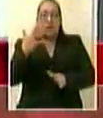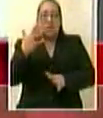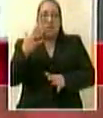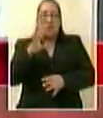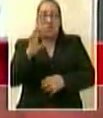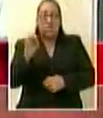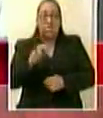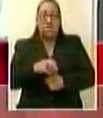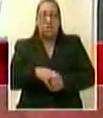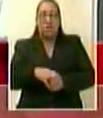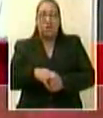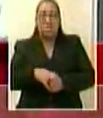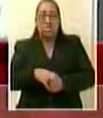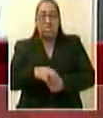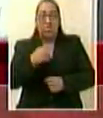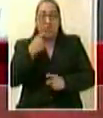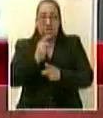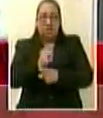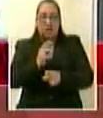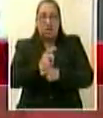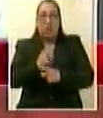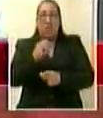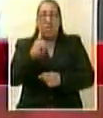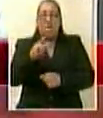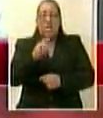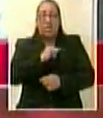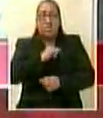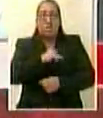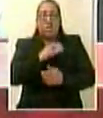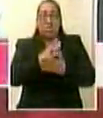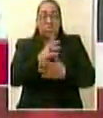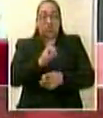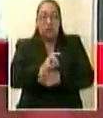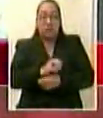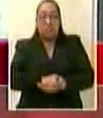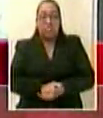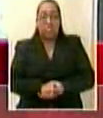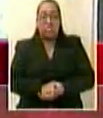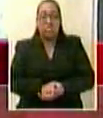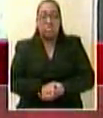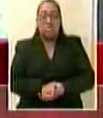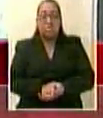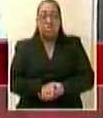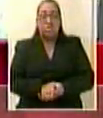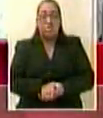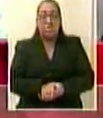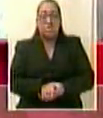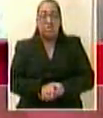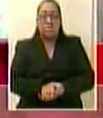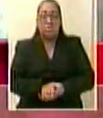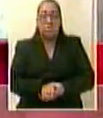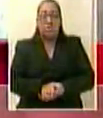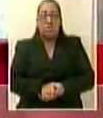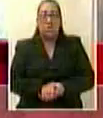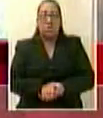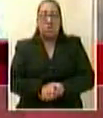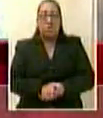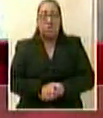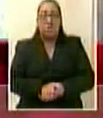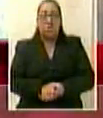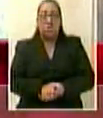95% es dirigido a la institución educativa. El 3% a los